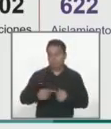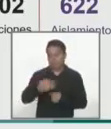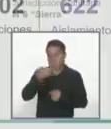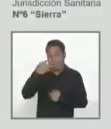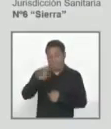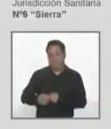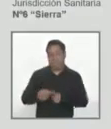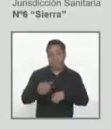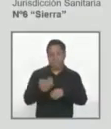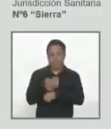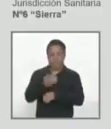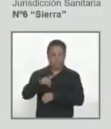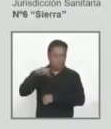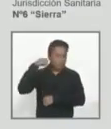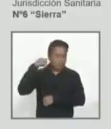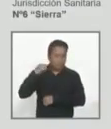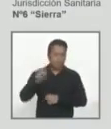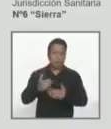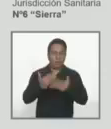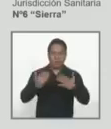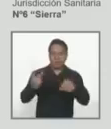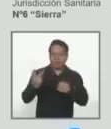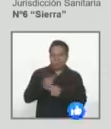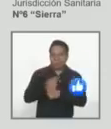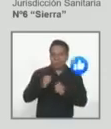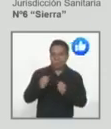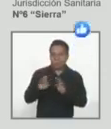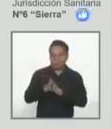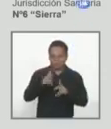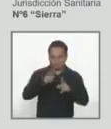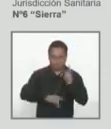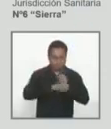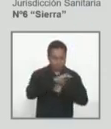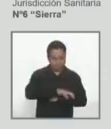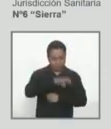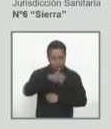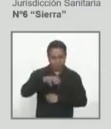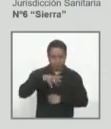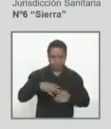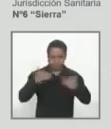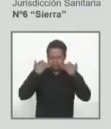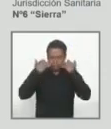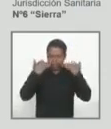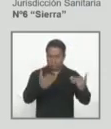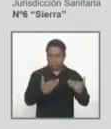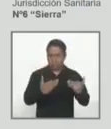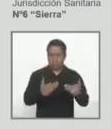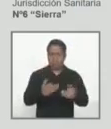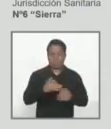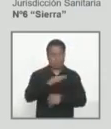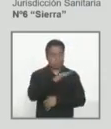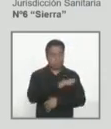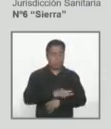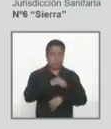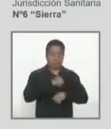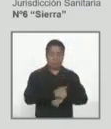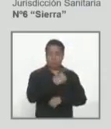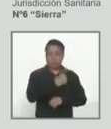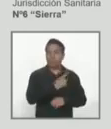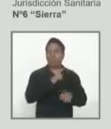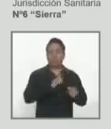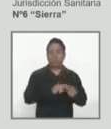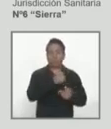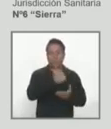Oaxaca. En lo que corresponde al panorama jurisdiccional, observamos lo siguiente. Jurisdicción sanitaria número 1,